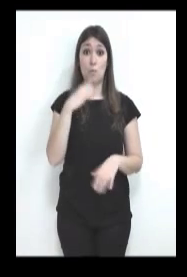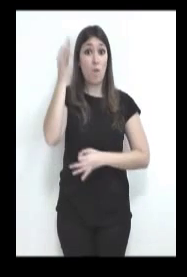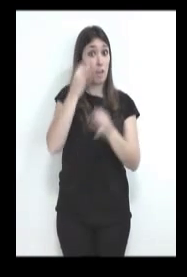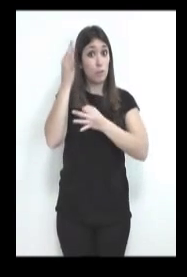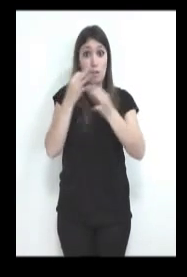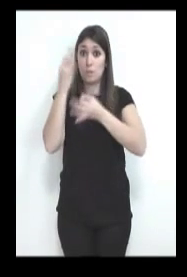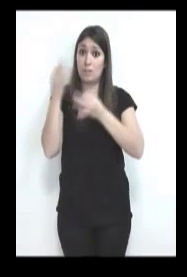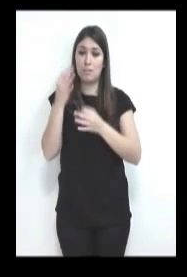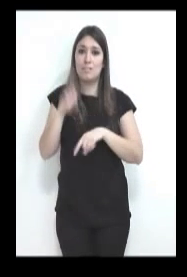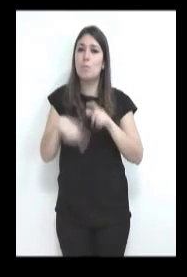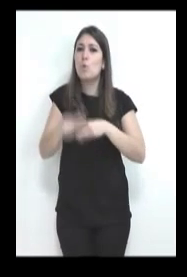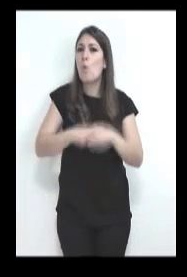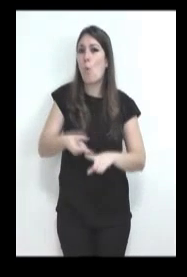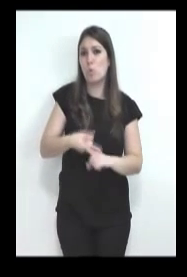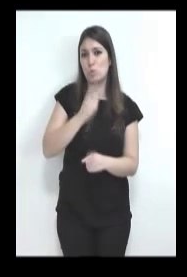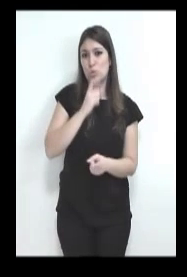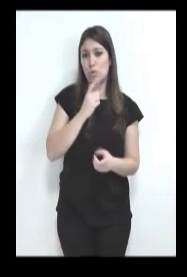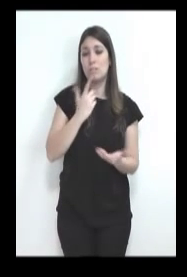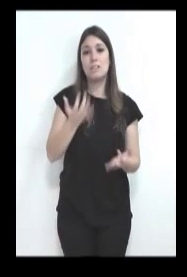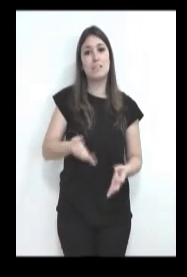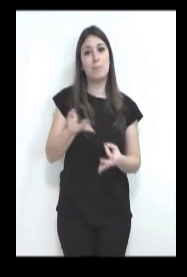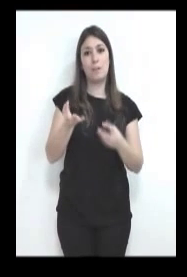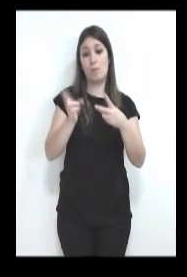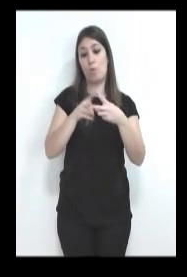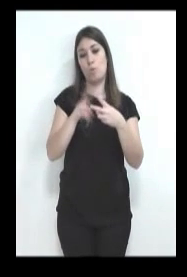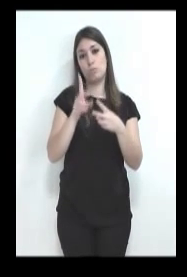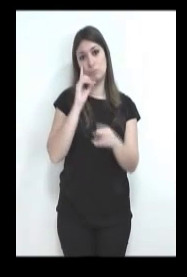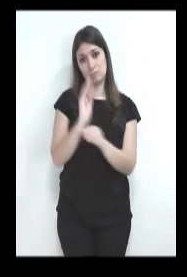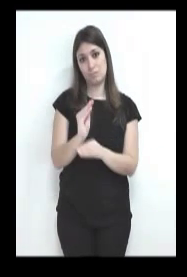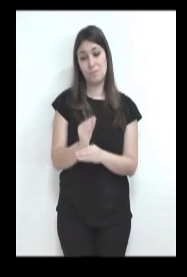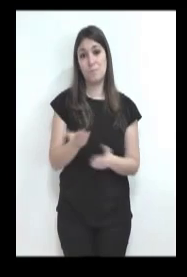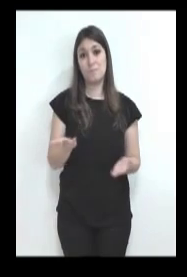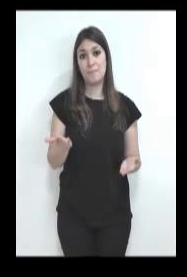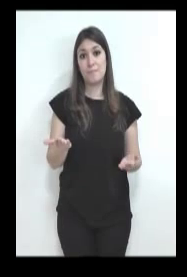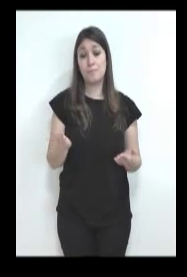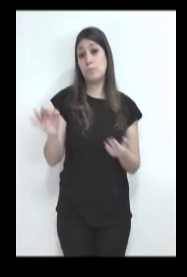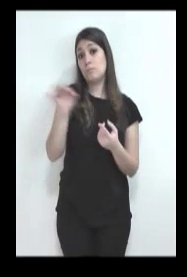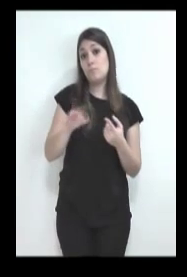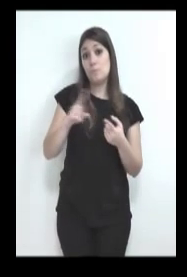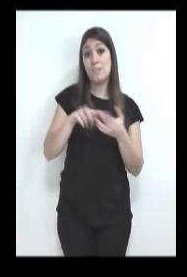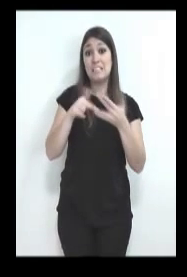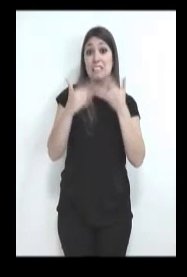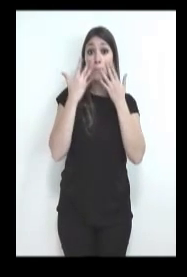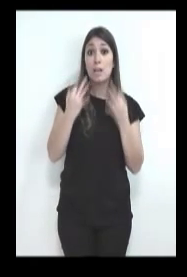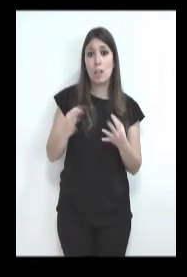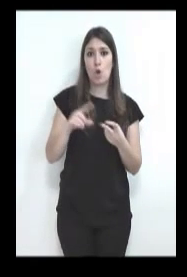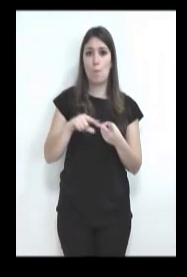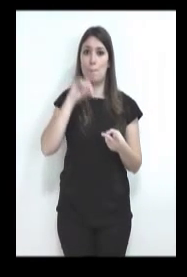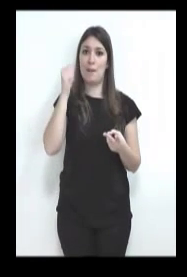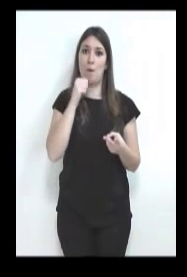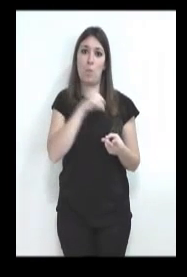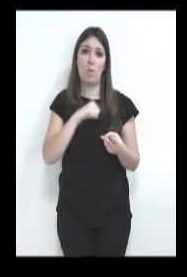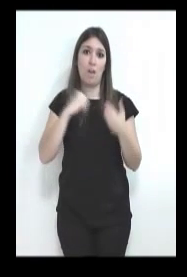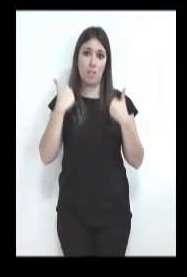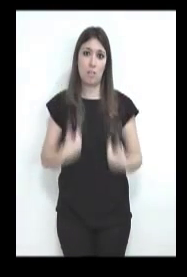Lo que siempre hay que apelar un poco a esos dos términos, tanto de transparencia como de privacidad,